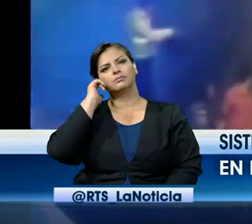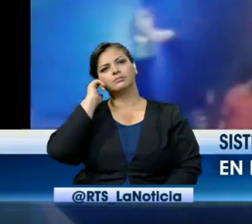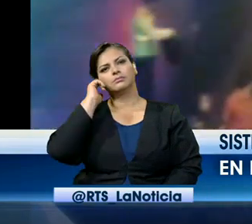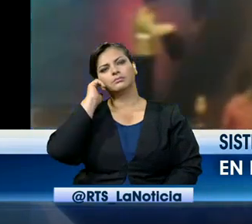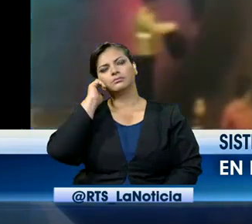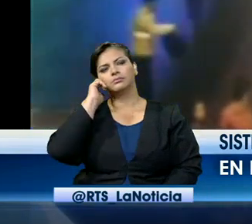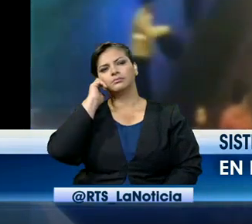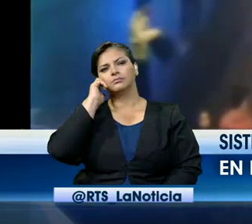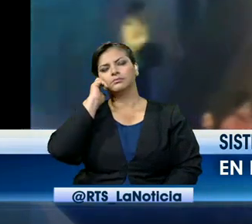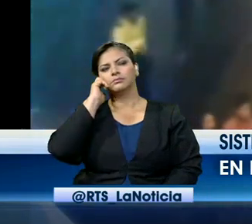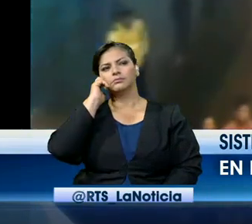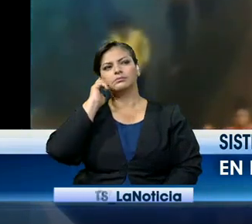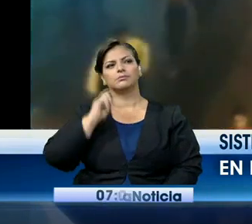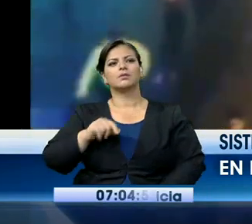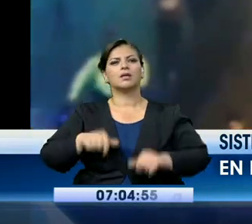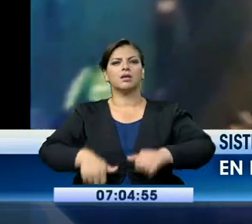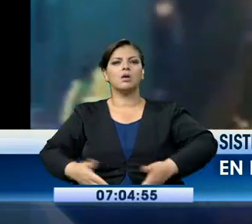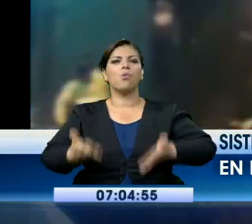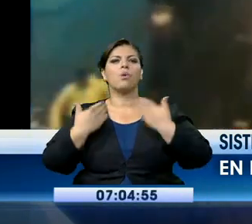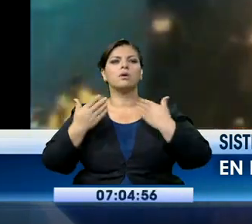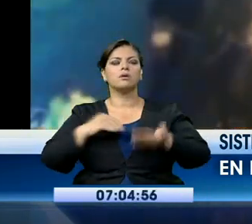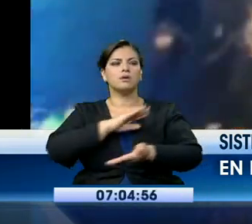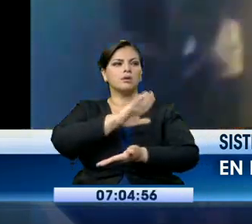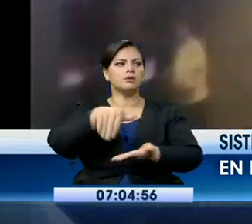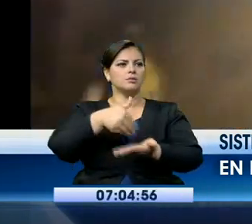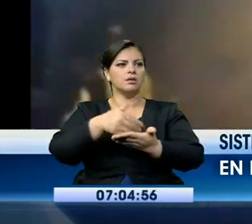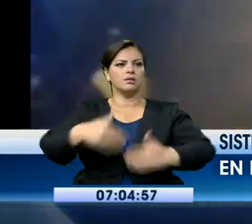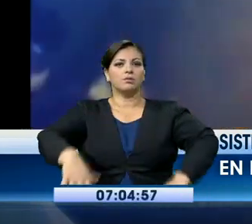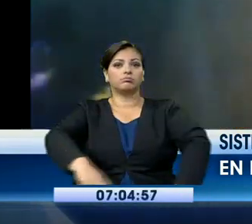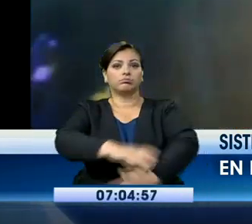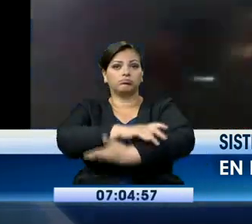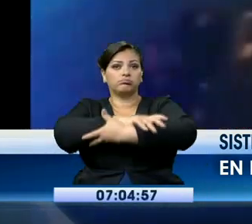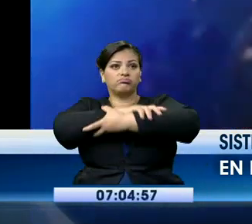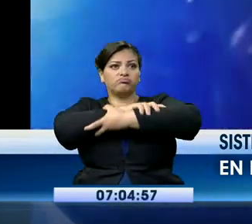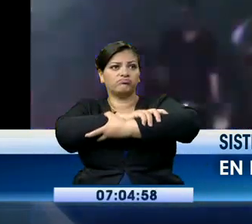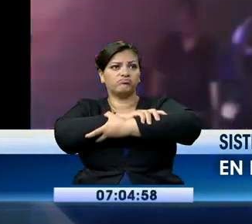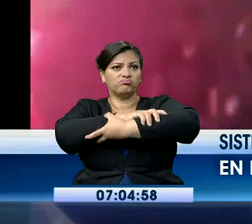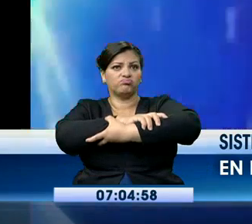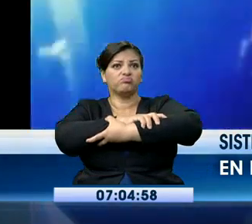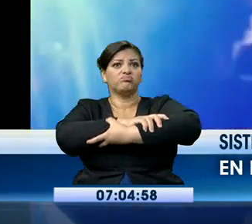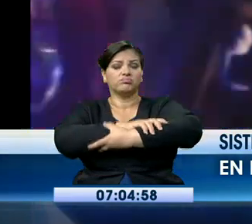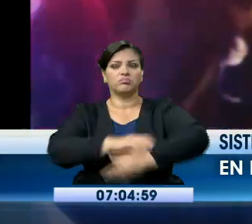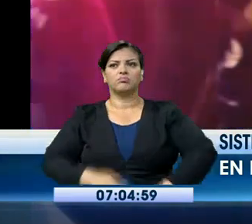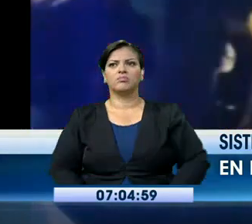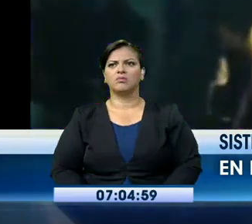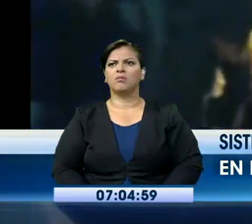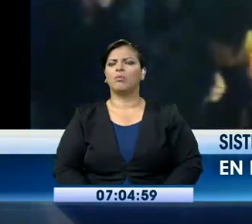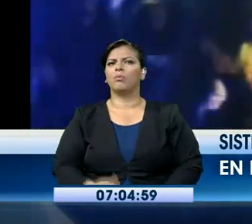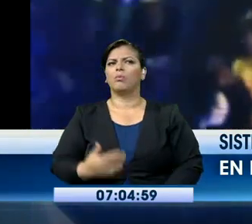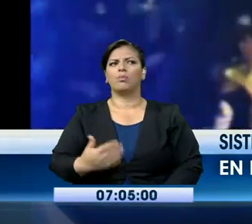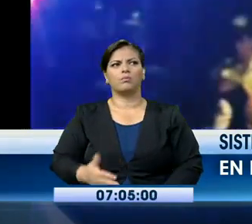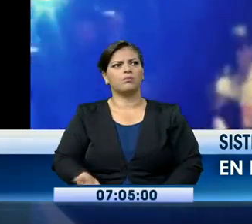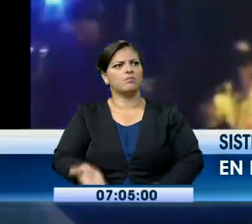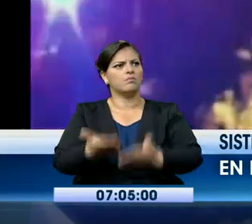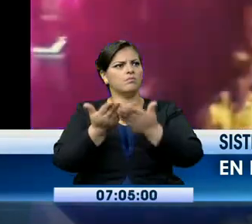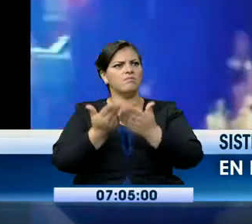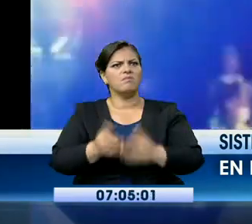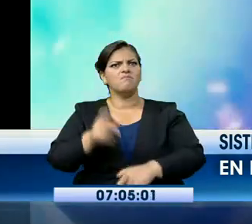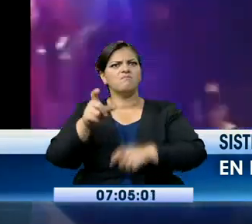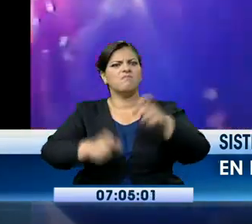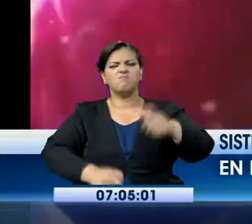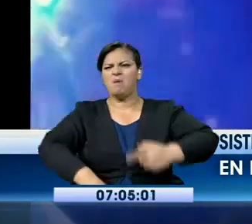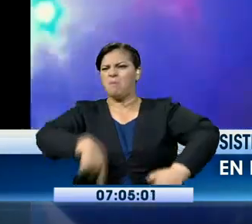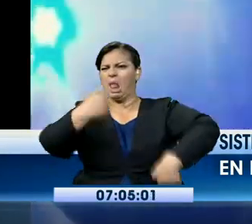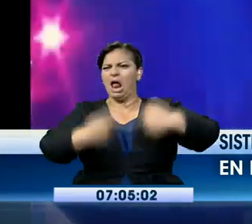En el centro de Guayaquil, específicamente en el malecón Simón Bolívar, un impasse se generó dando paso a que las cosas en el lugar